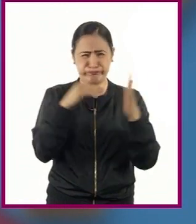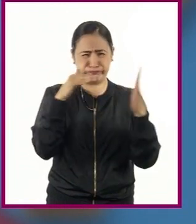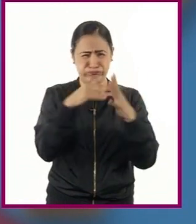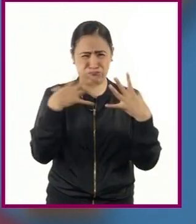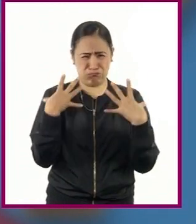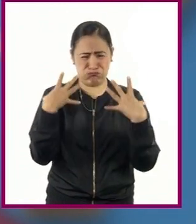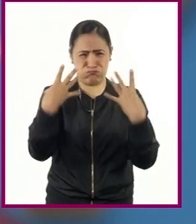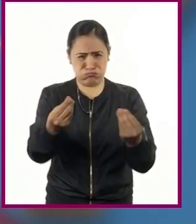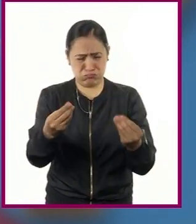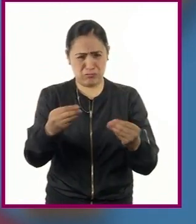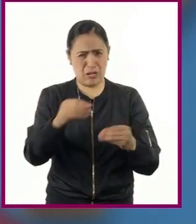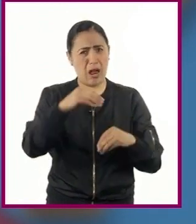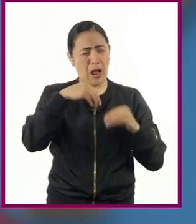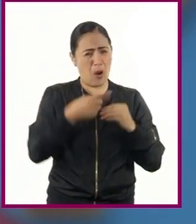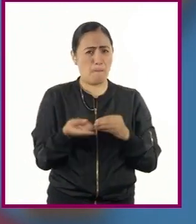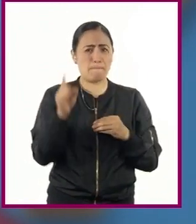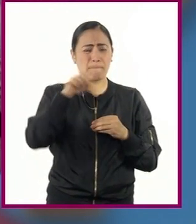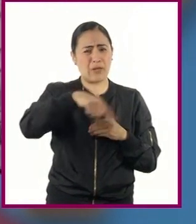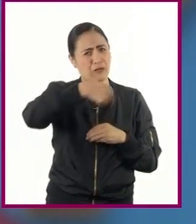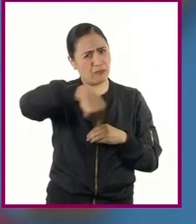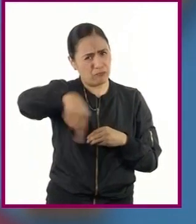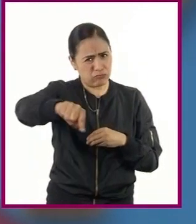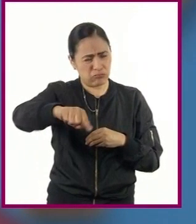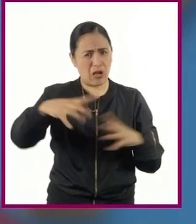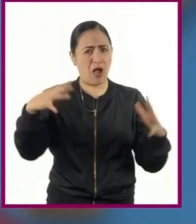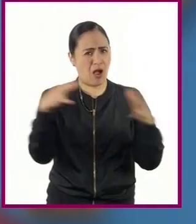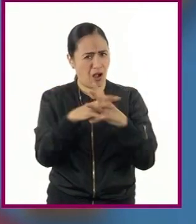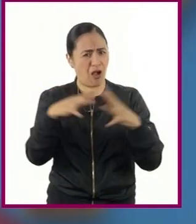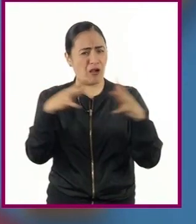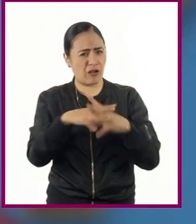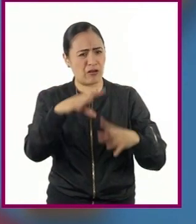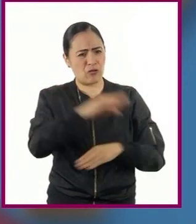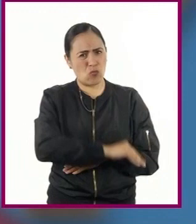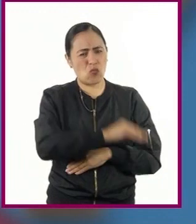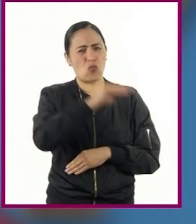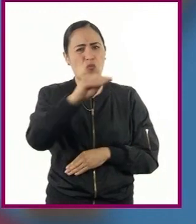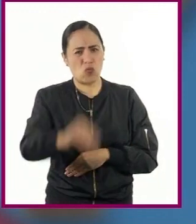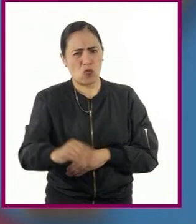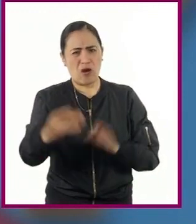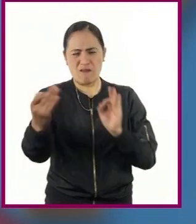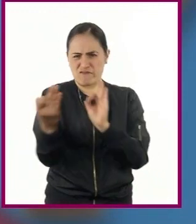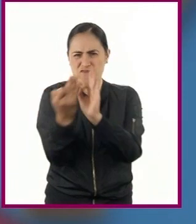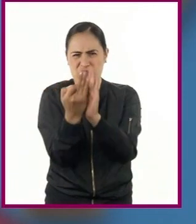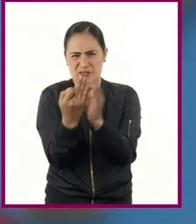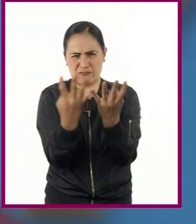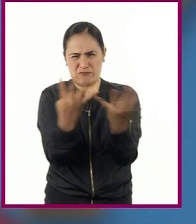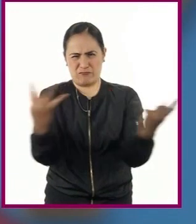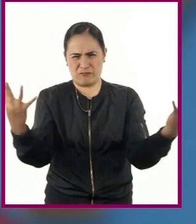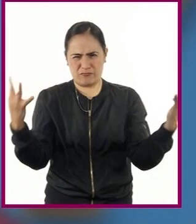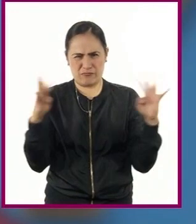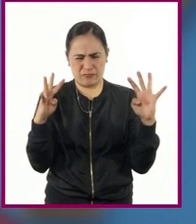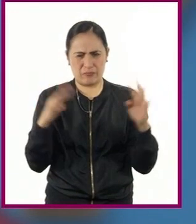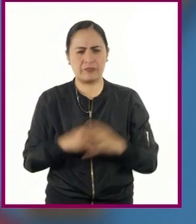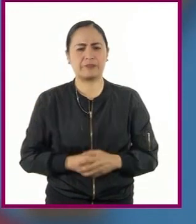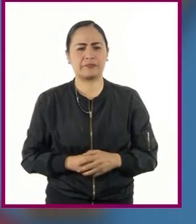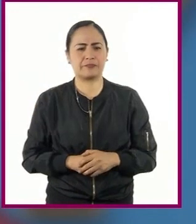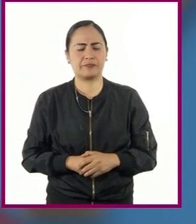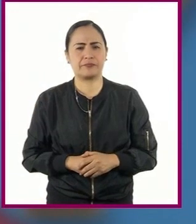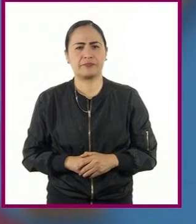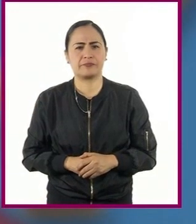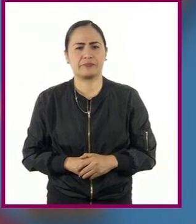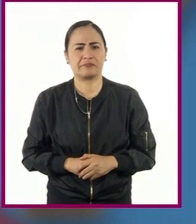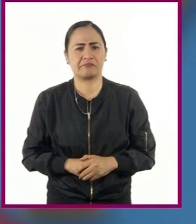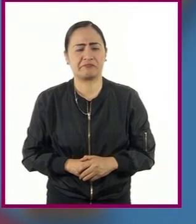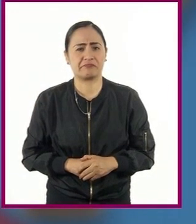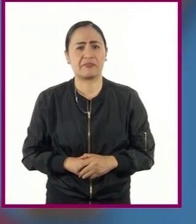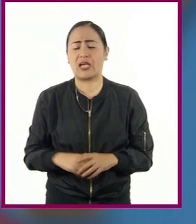países aliados y de las potencias del eje, trasladándose a los frentes de batalla, distribuidos en prácticamente